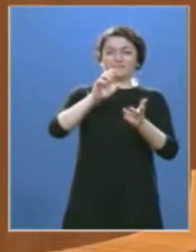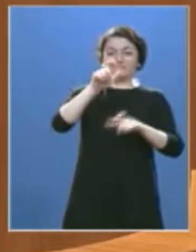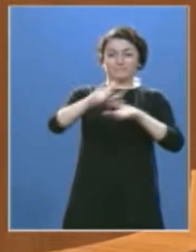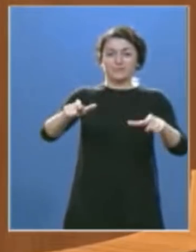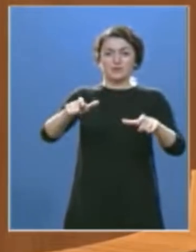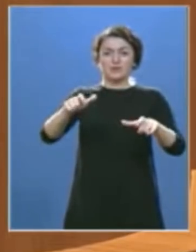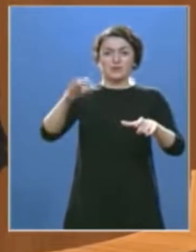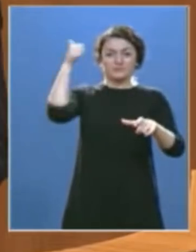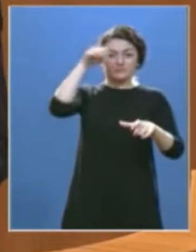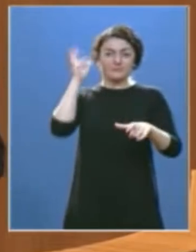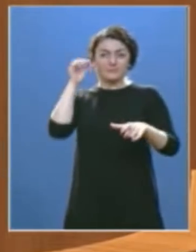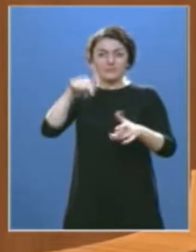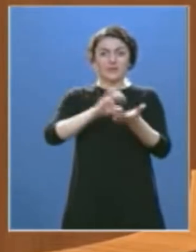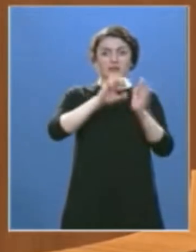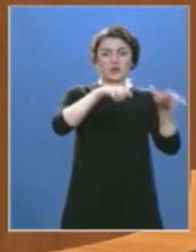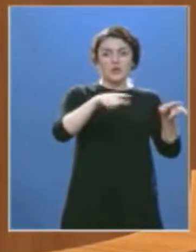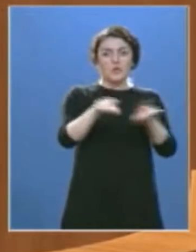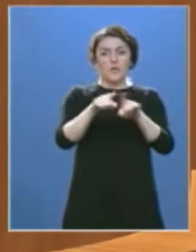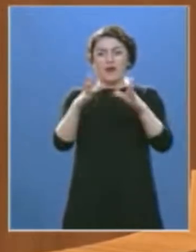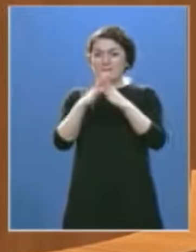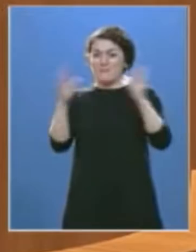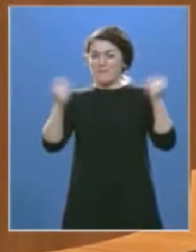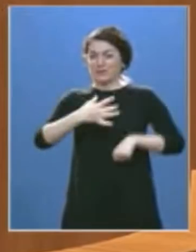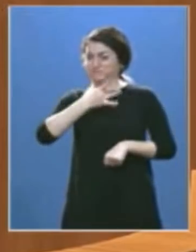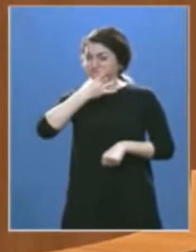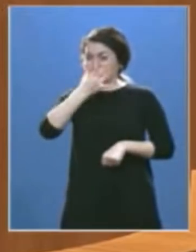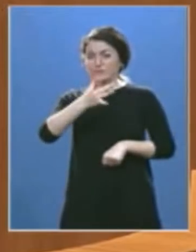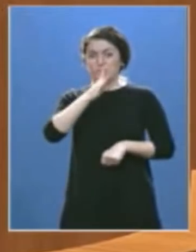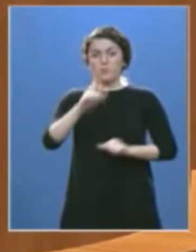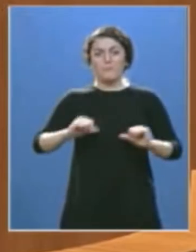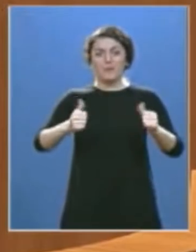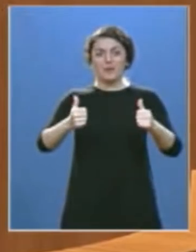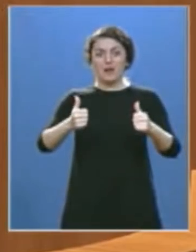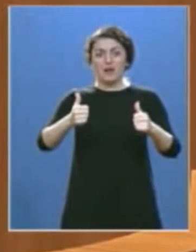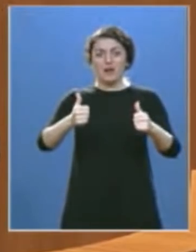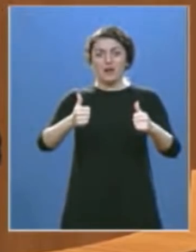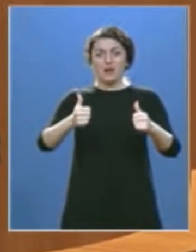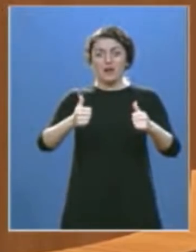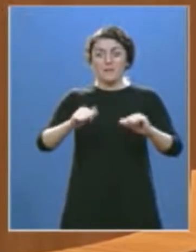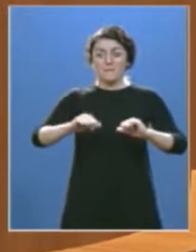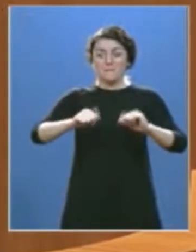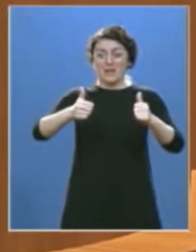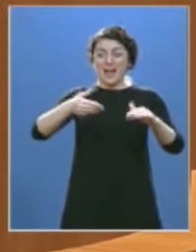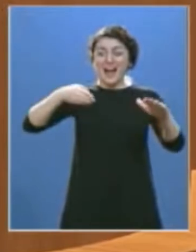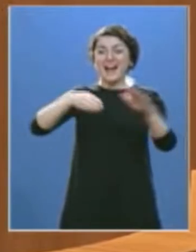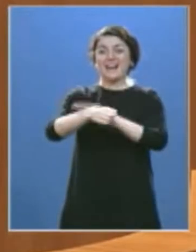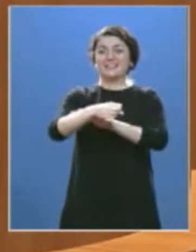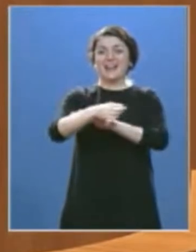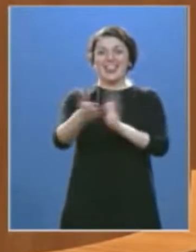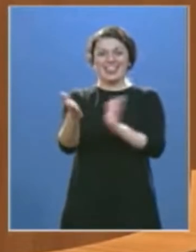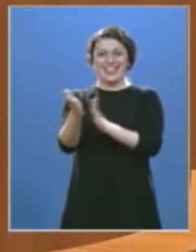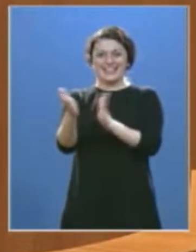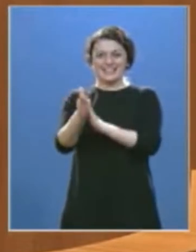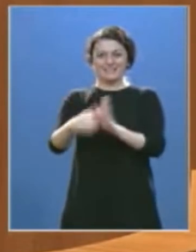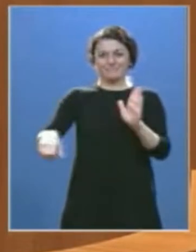Se escenifica o pacto da infamia que dá entrada no goberno autonómico á ultraderecha, á moderna encarnación do